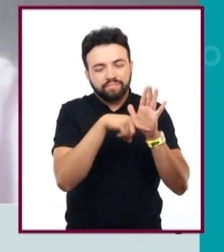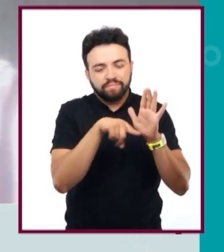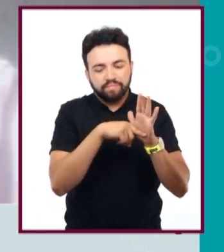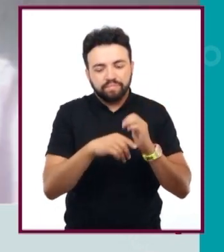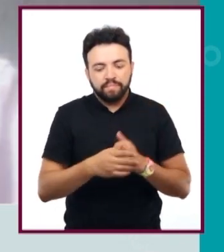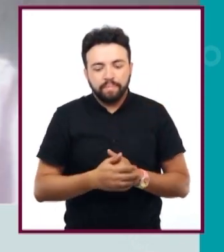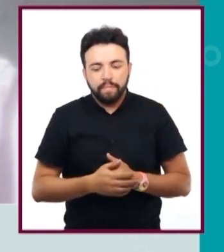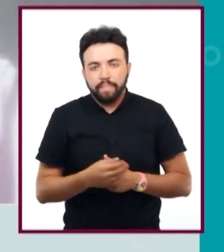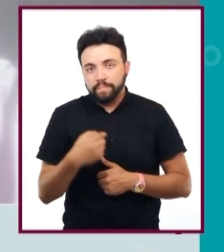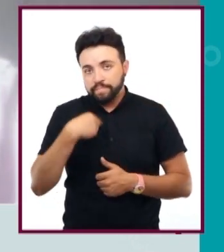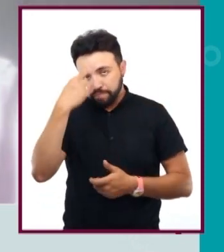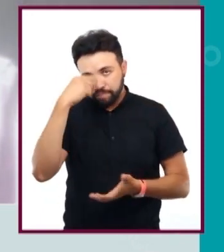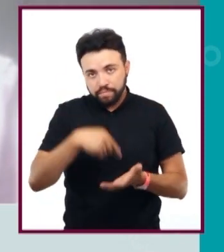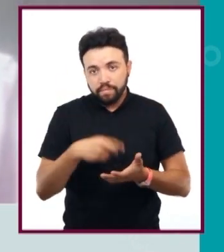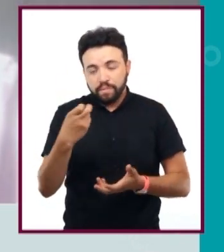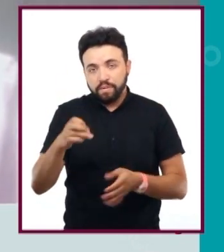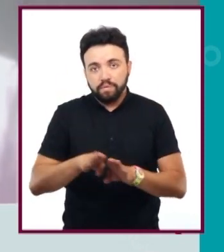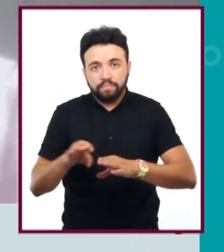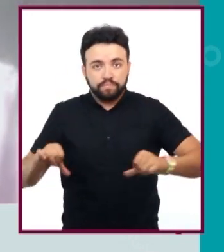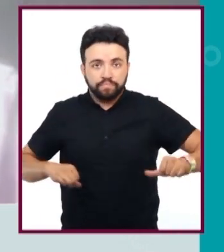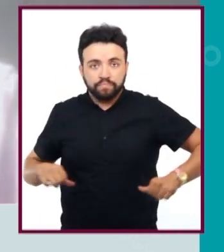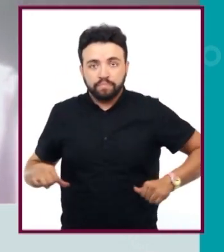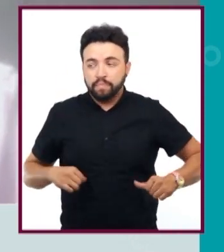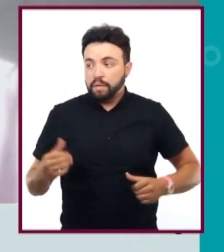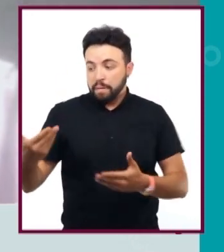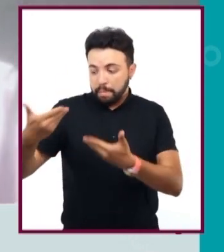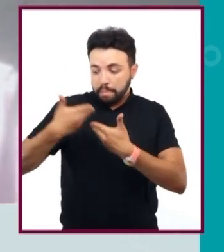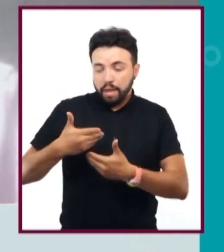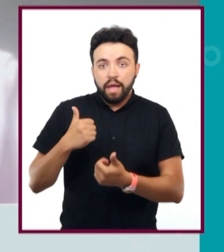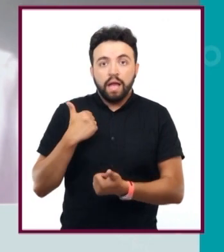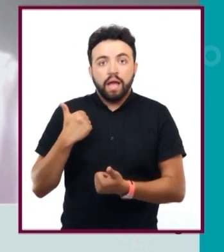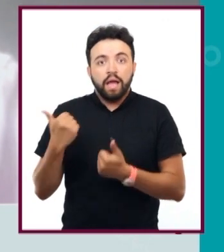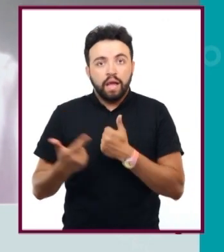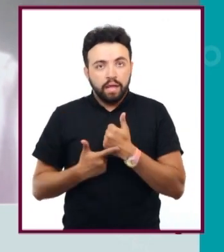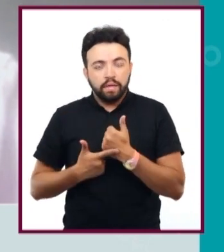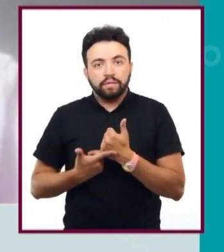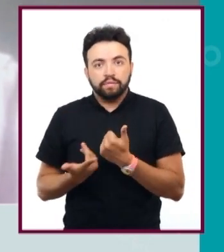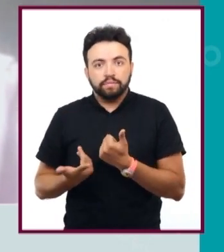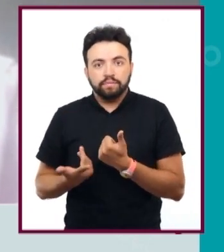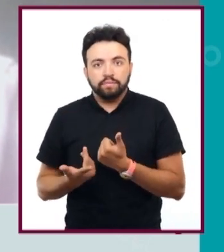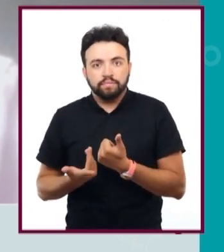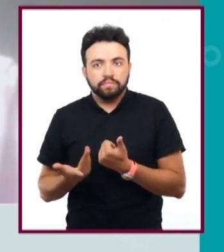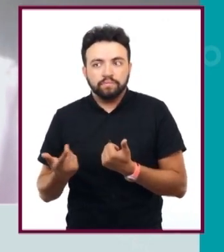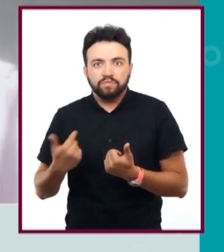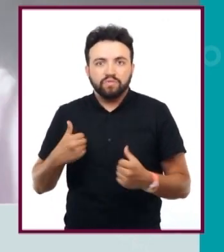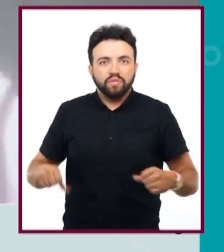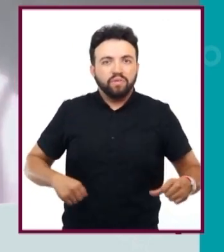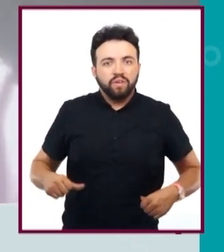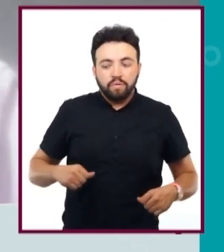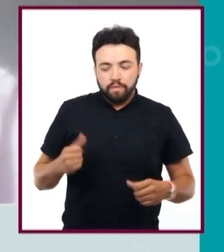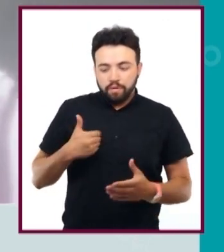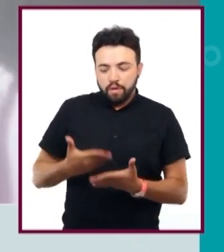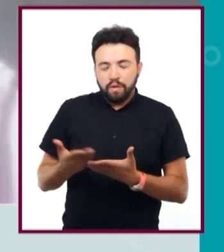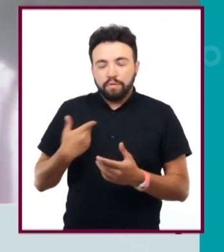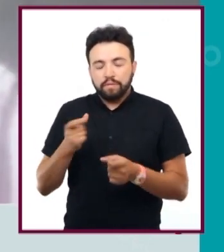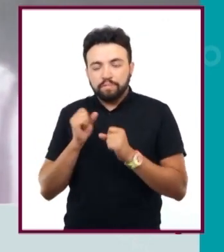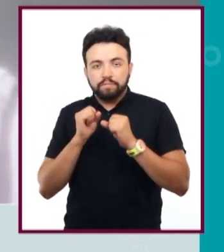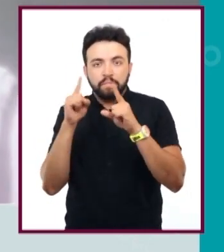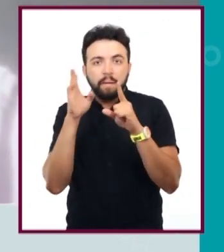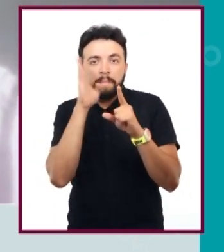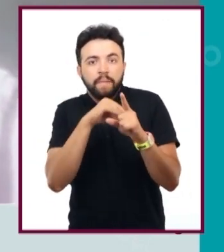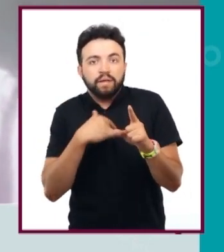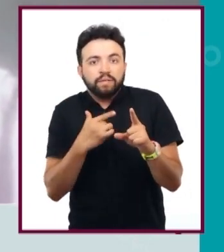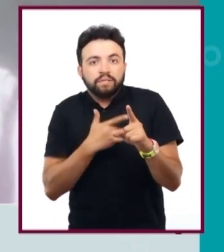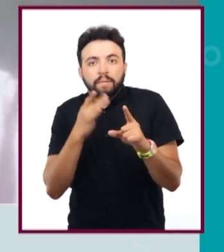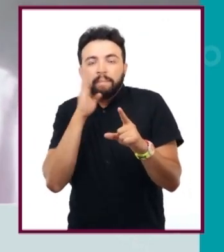negativas. Puede ser la actitud en la que te piden algo, el momento en el que estás, puede variar muchas